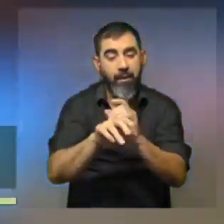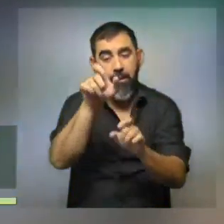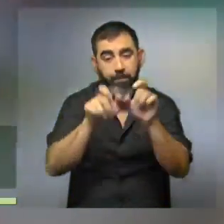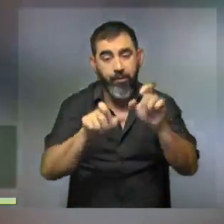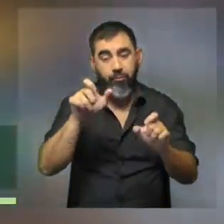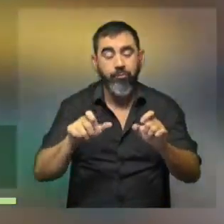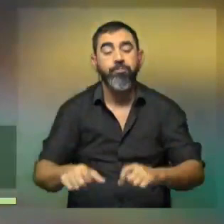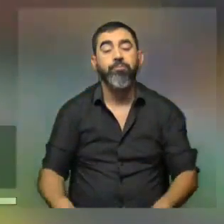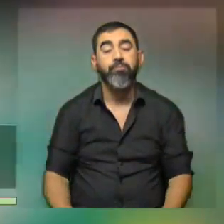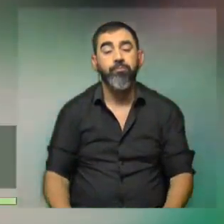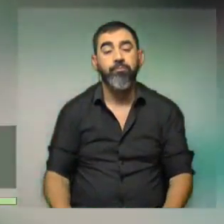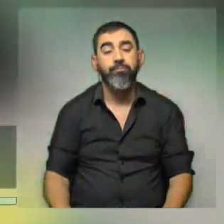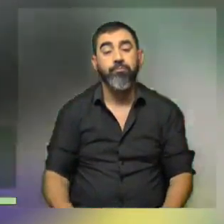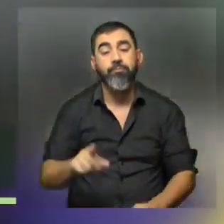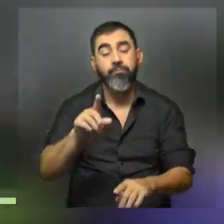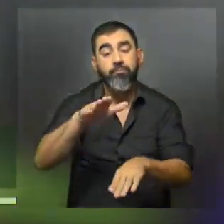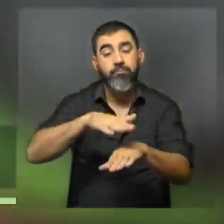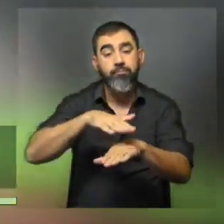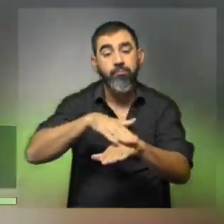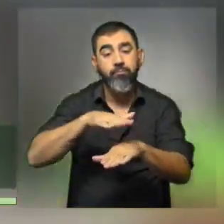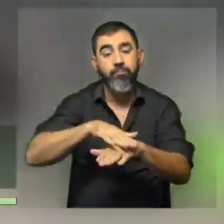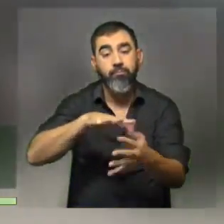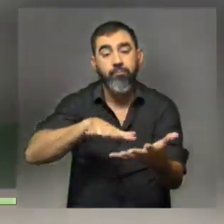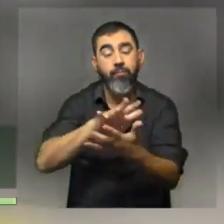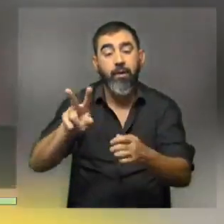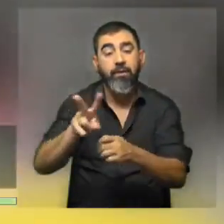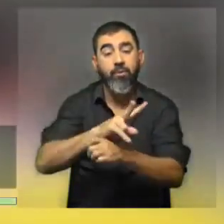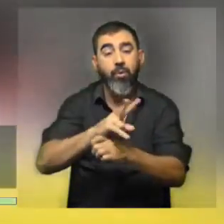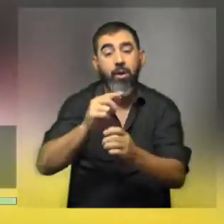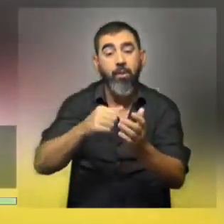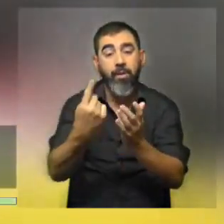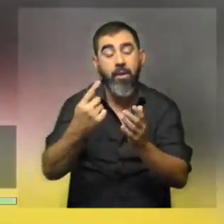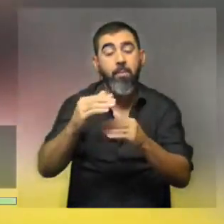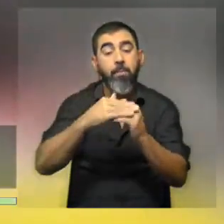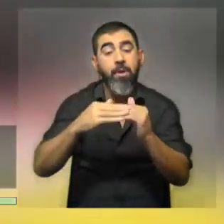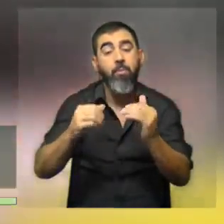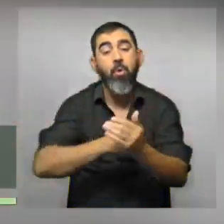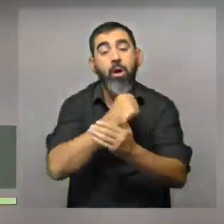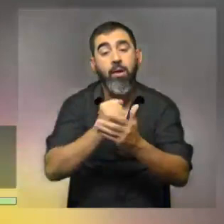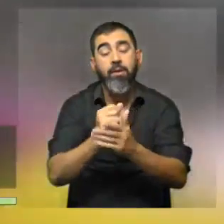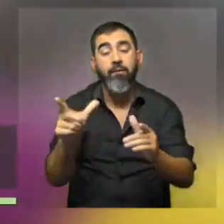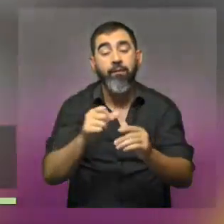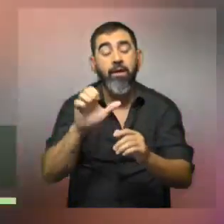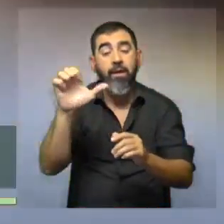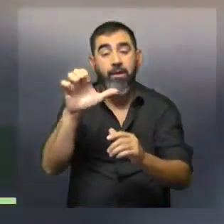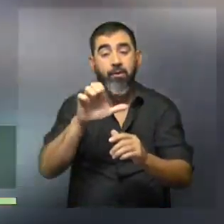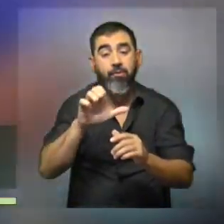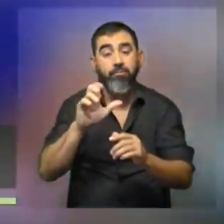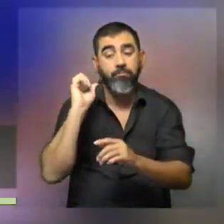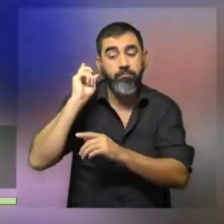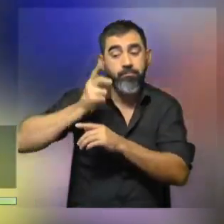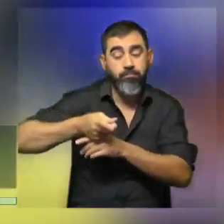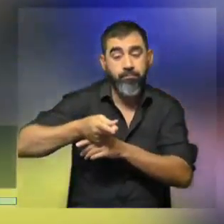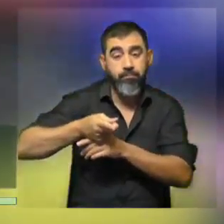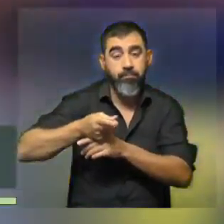Seguidores de bolsonaro responsable de todo el área de seguridad en la capital al menos hasta que termine el mes y estará subordinado directamente